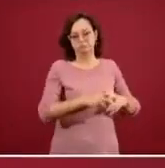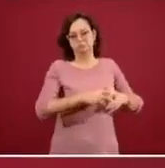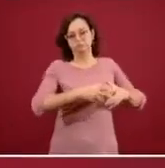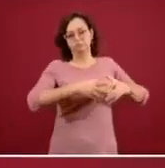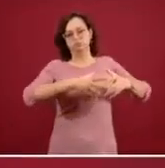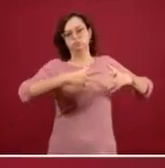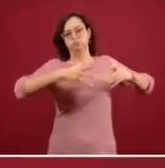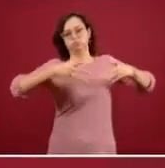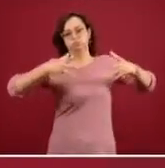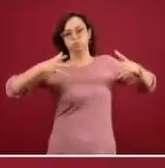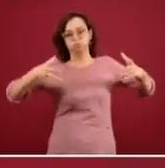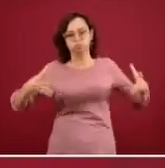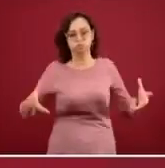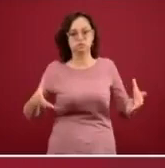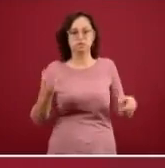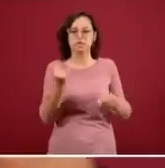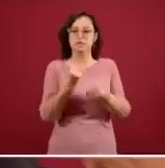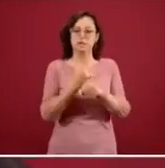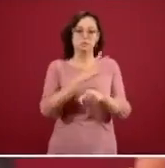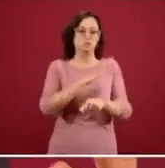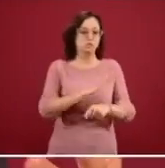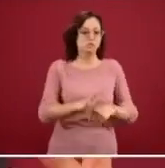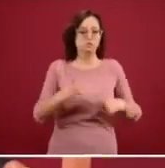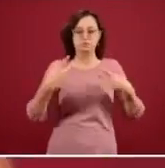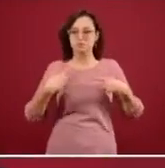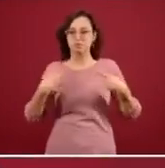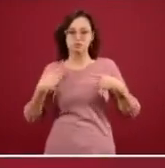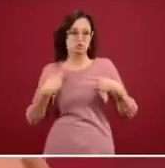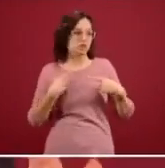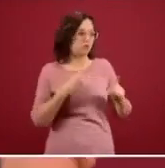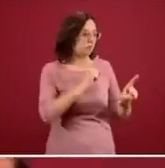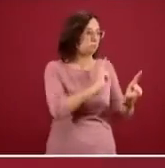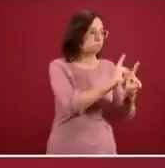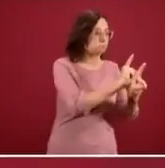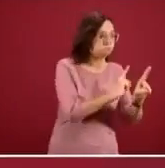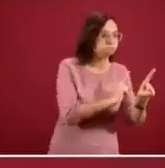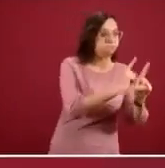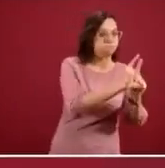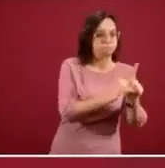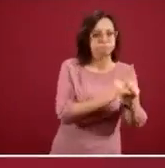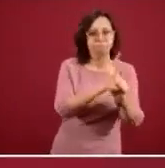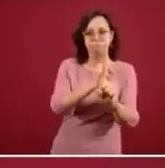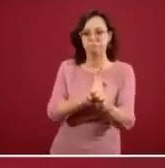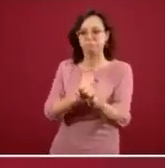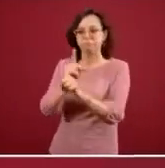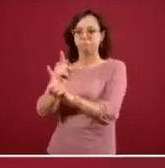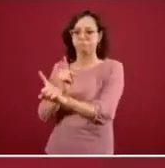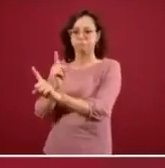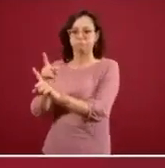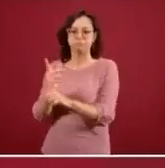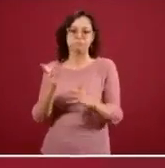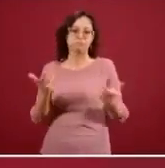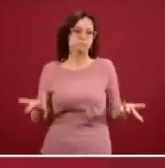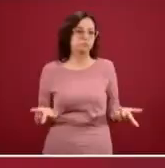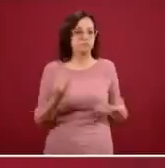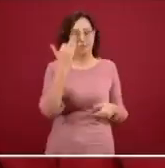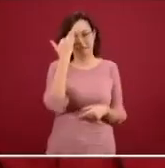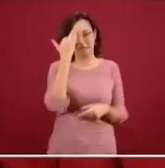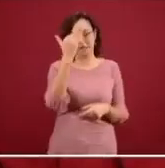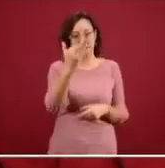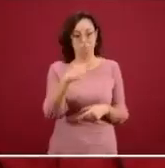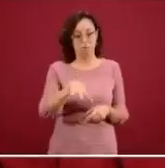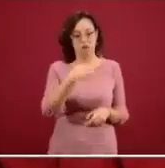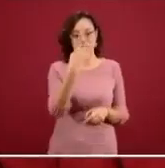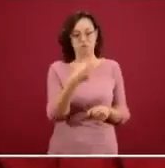es factible estar siguiendo a tantas personas, sobre todo cuando el proceso de aislamiento es tan largo,